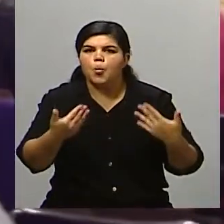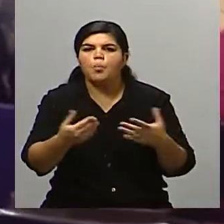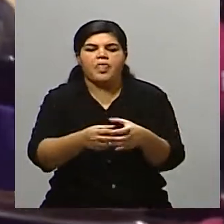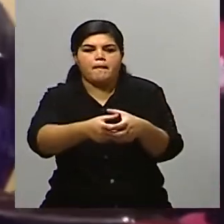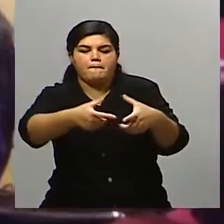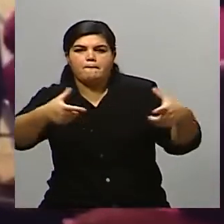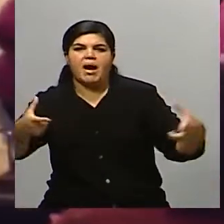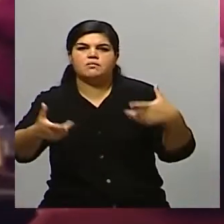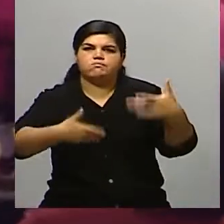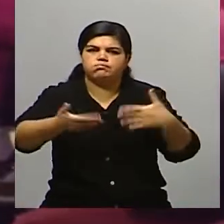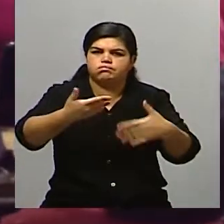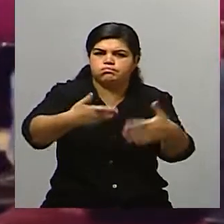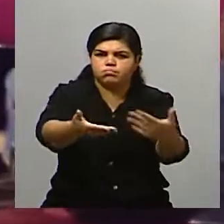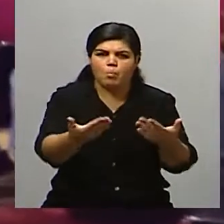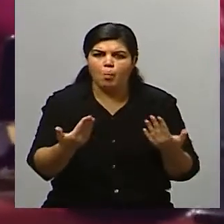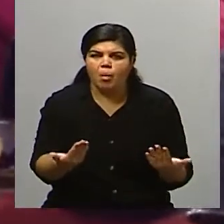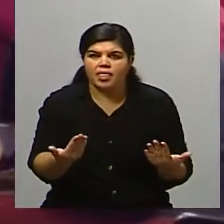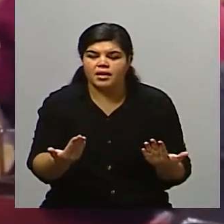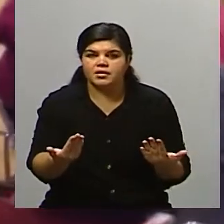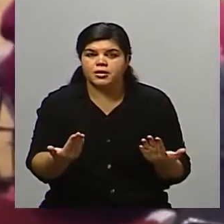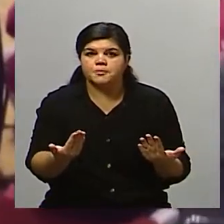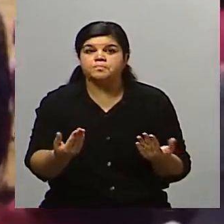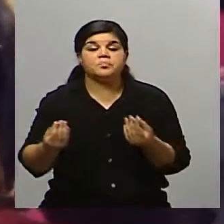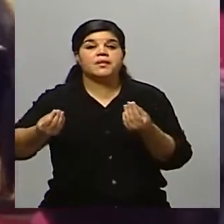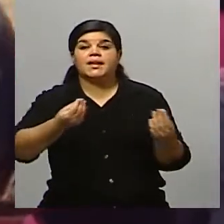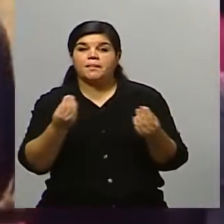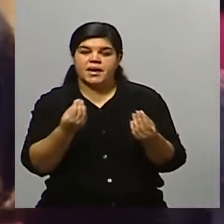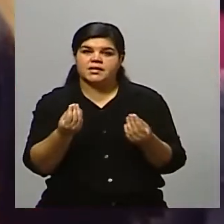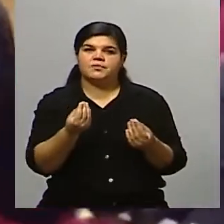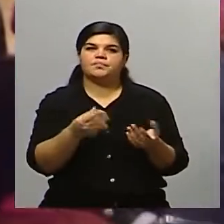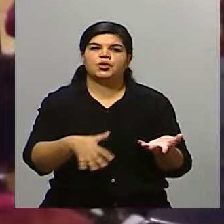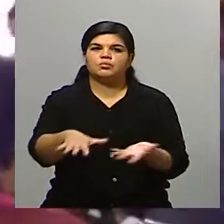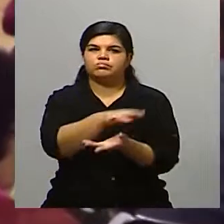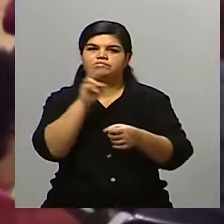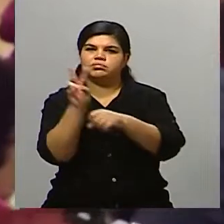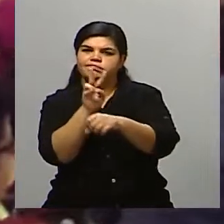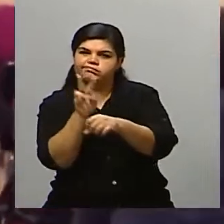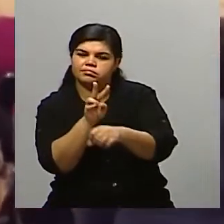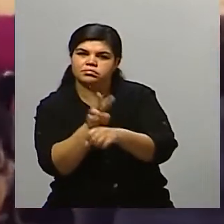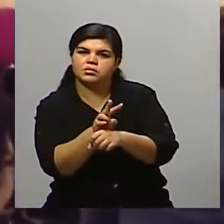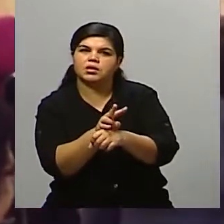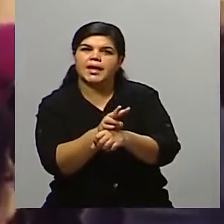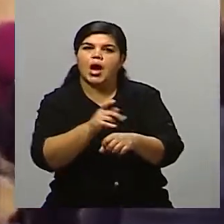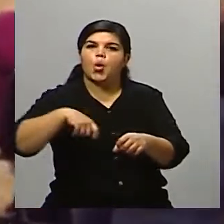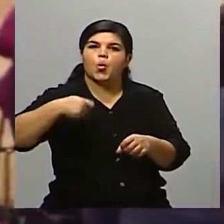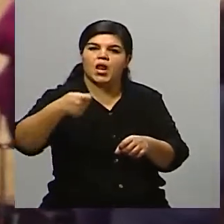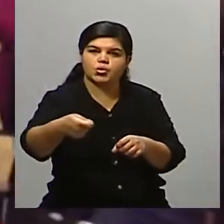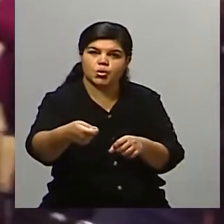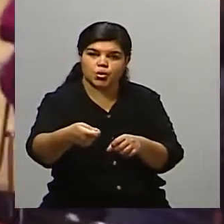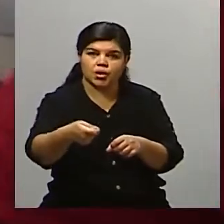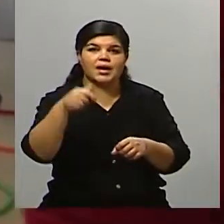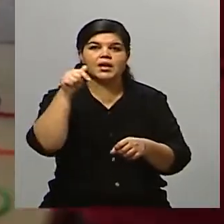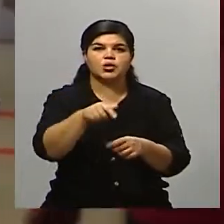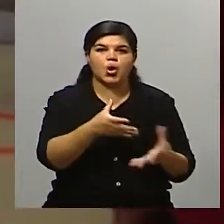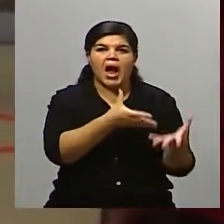tiempo no solo que el sistema de seguridad social abría sus brazos en términos previsionales, sino que el Fondo de Garantía de